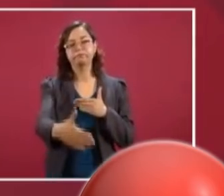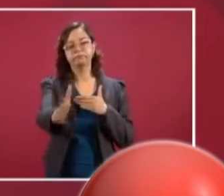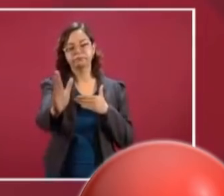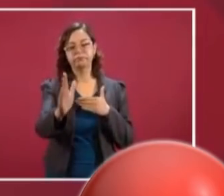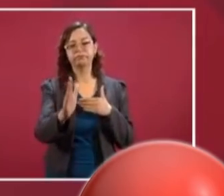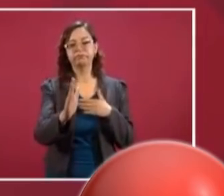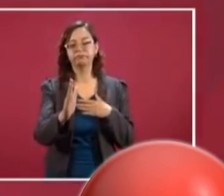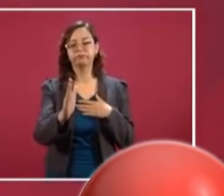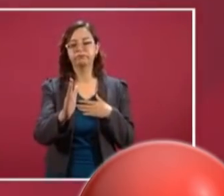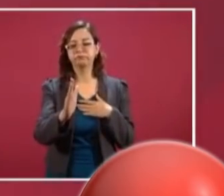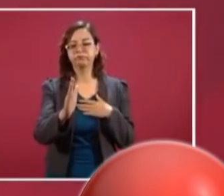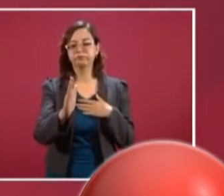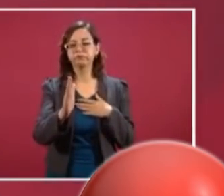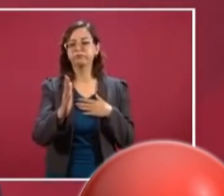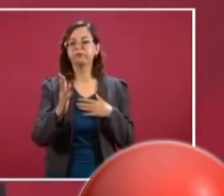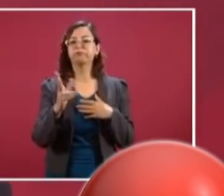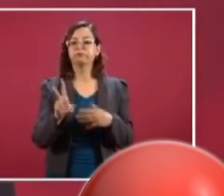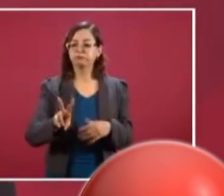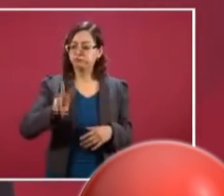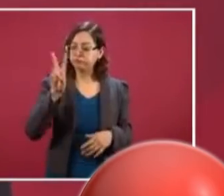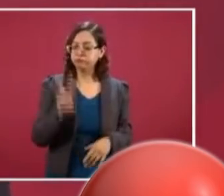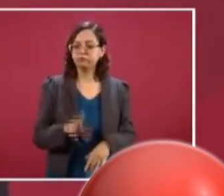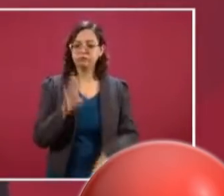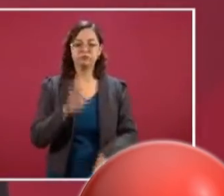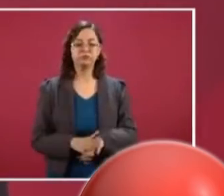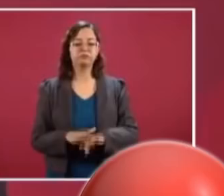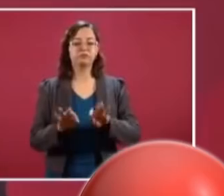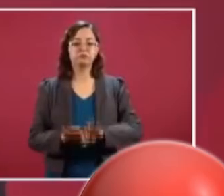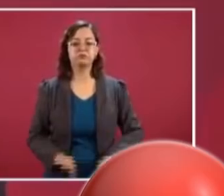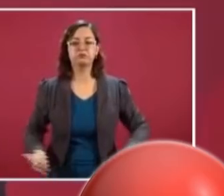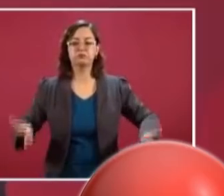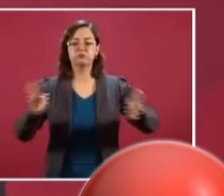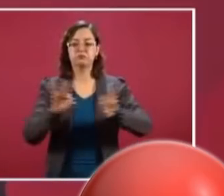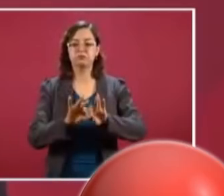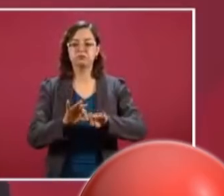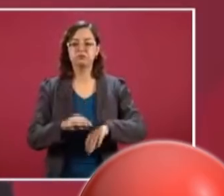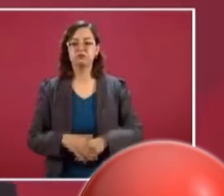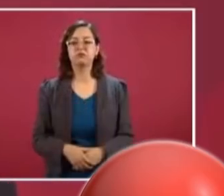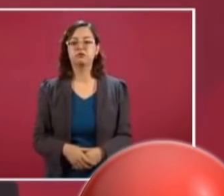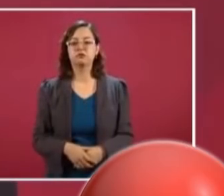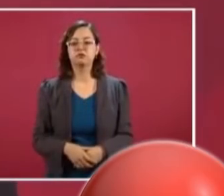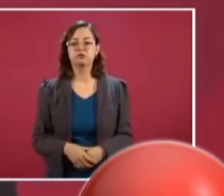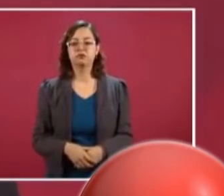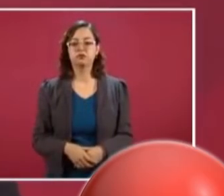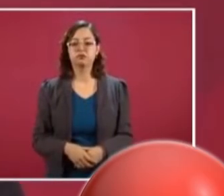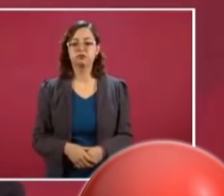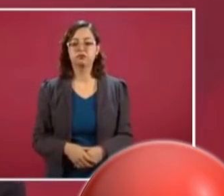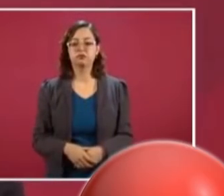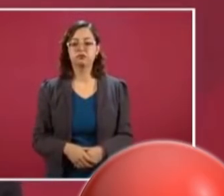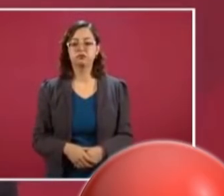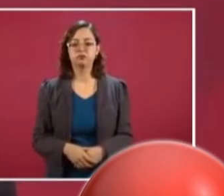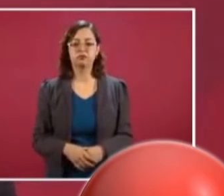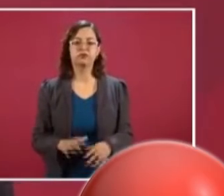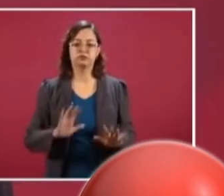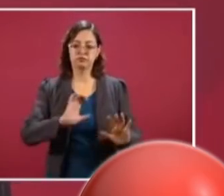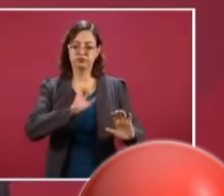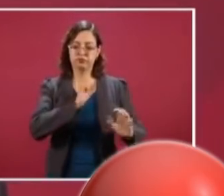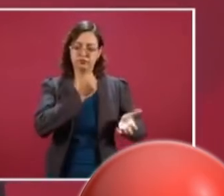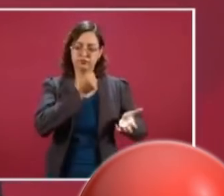que es sin duda el más importante, el de la